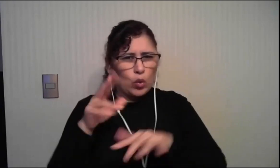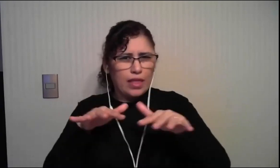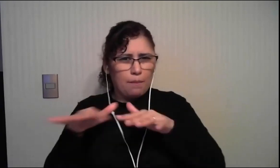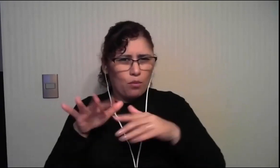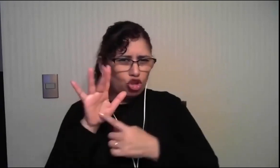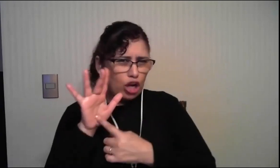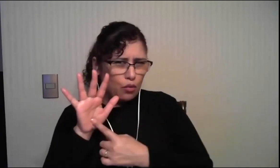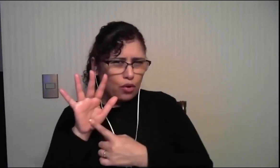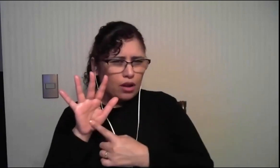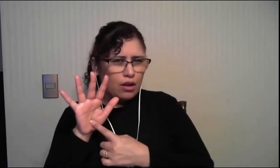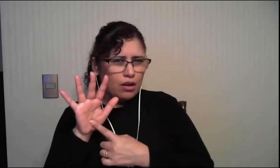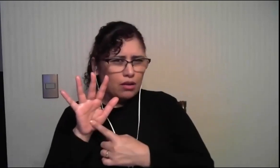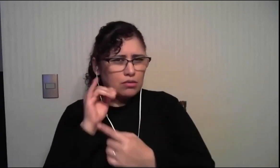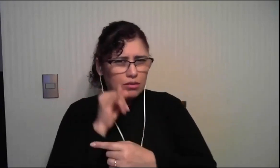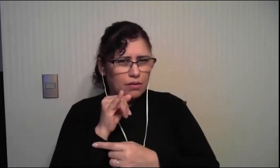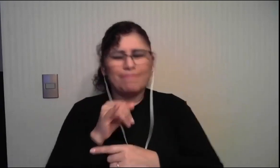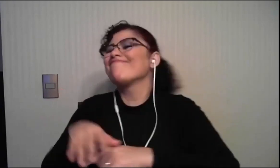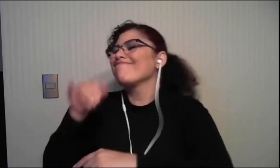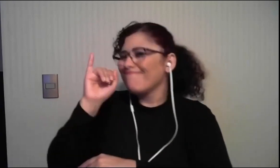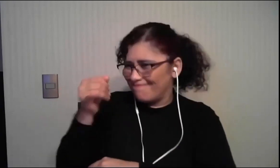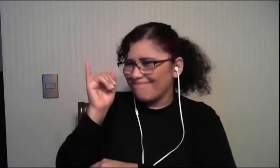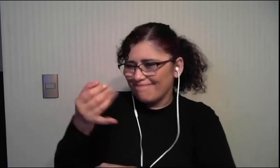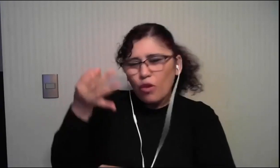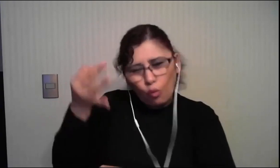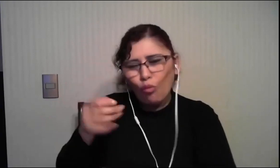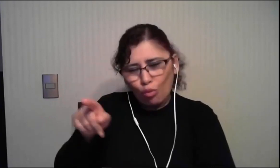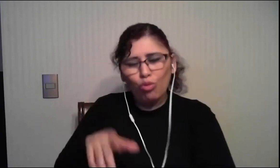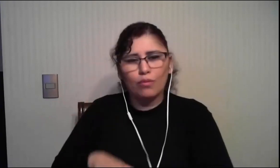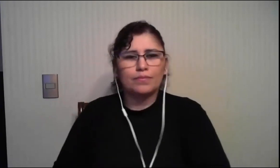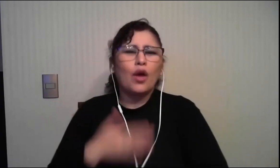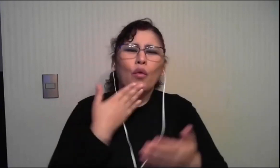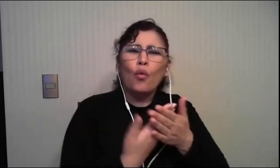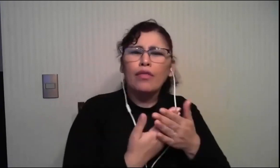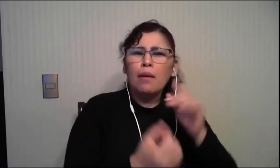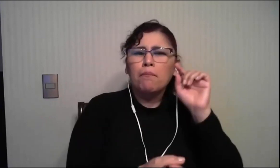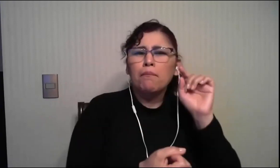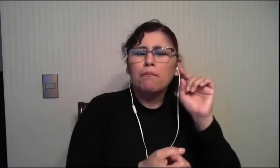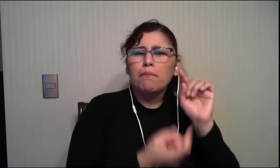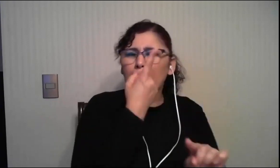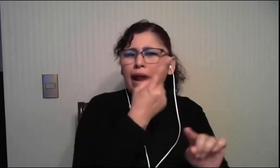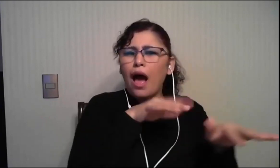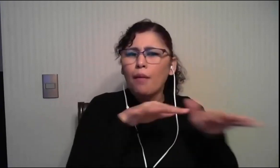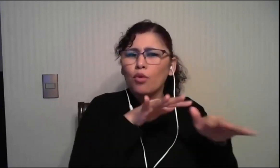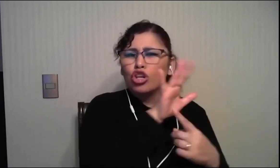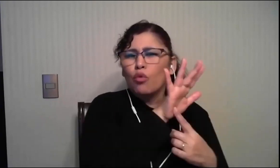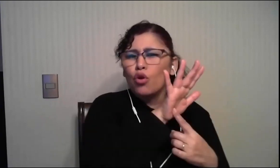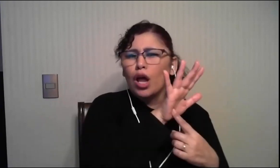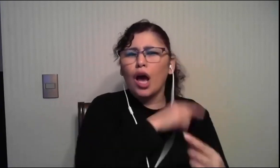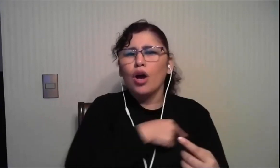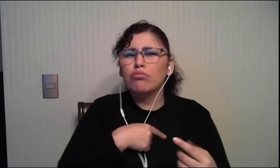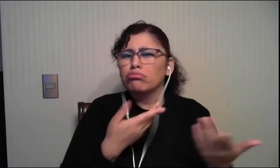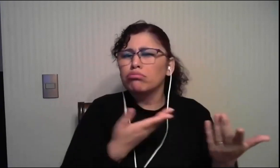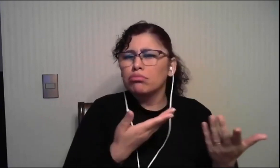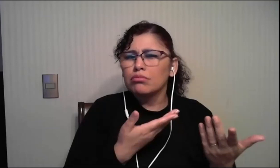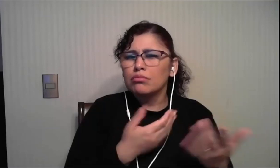cuando hace relación a lesiones de segunda motoneurona. Y cuando se hace referencia a lesiones de la primera,